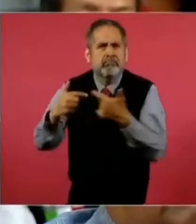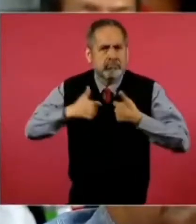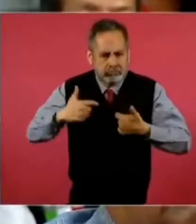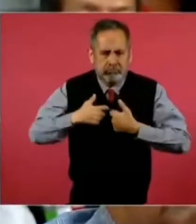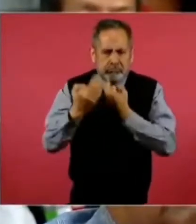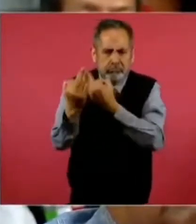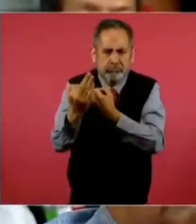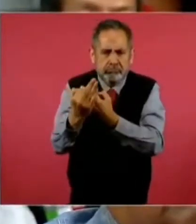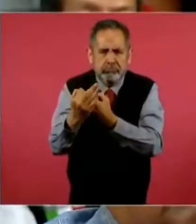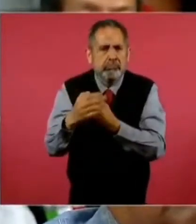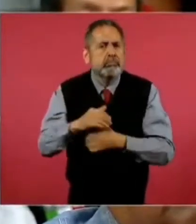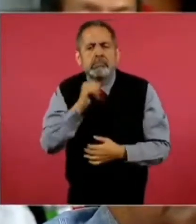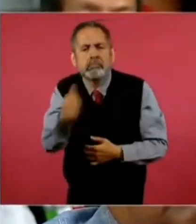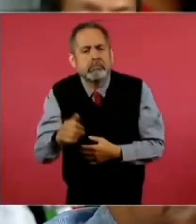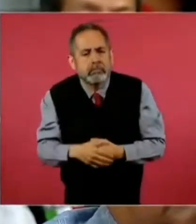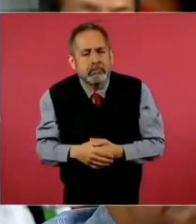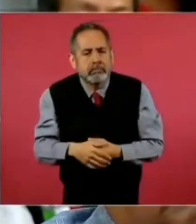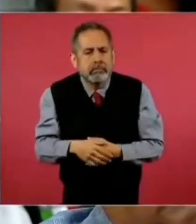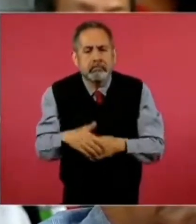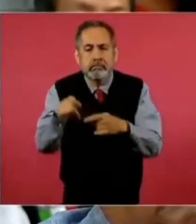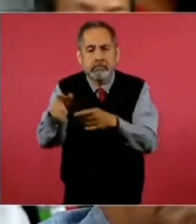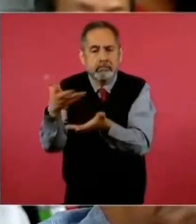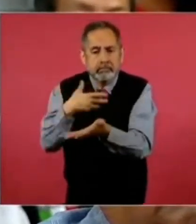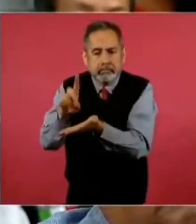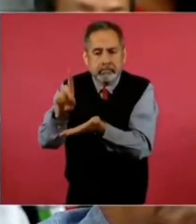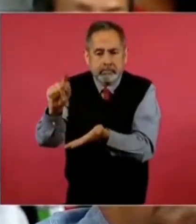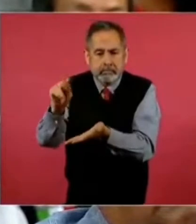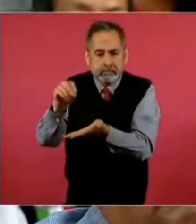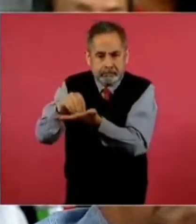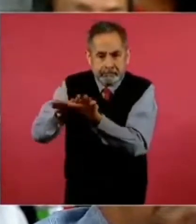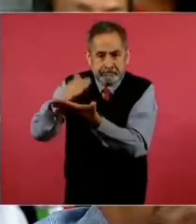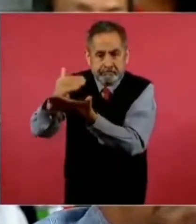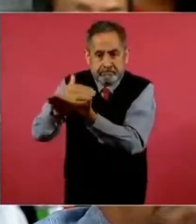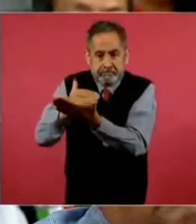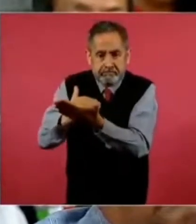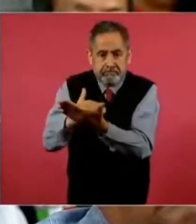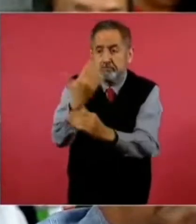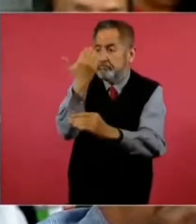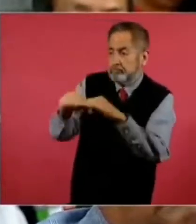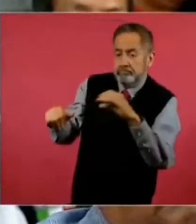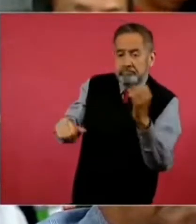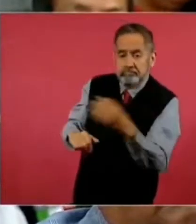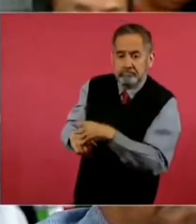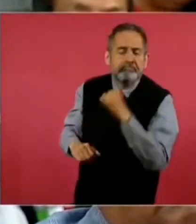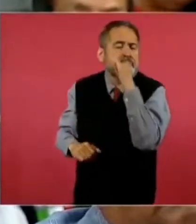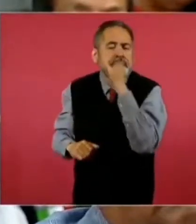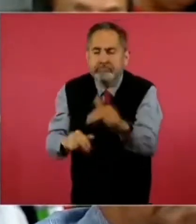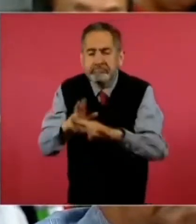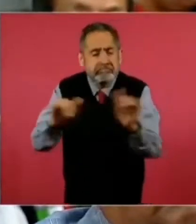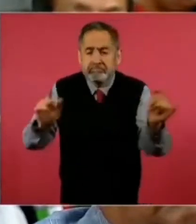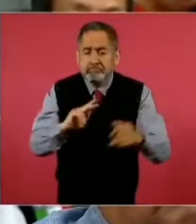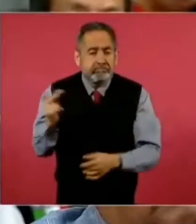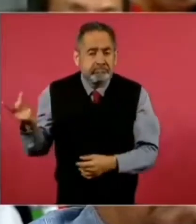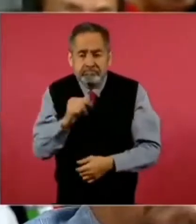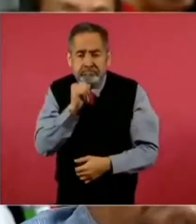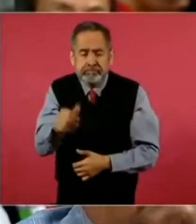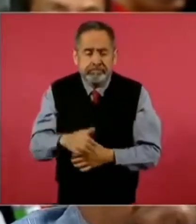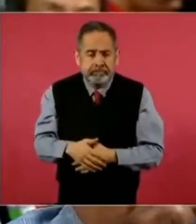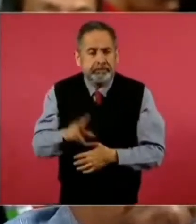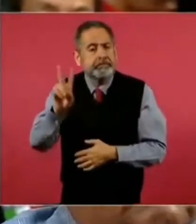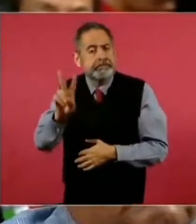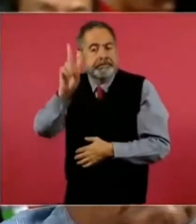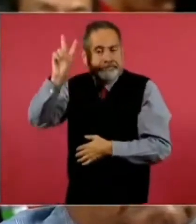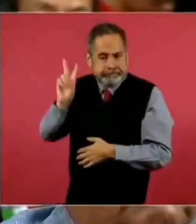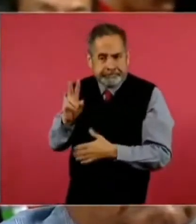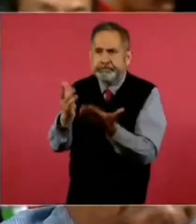acompañó y sin embargo tenían los datos del abogado y tampoco fue notificado. El viernes pasado solicité